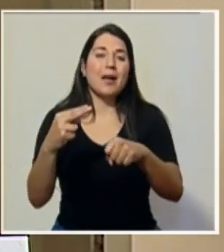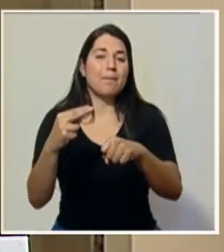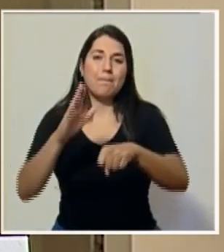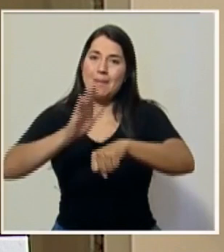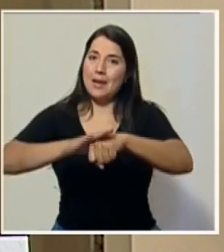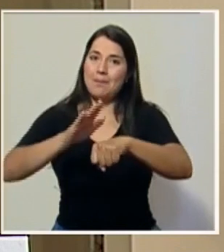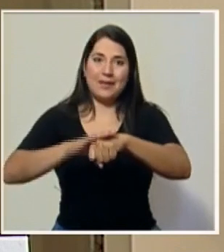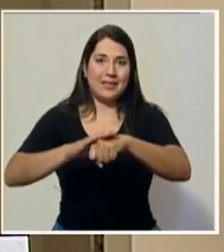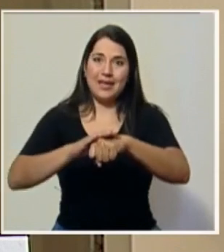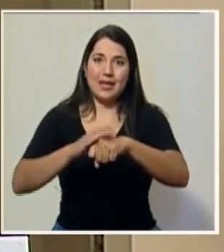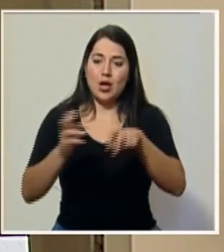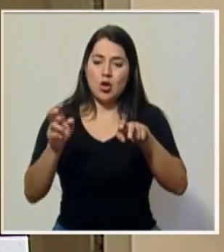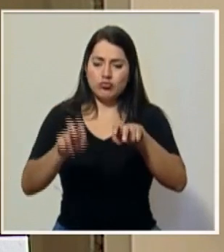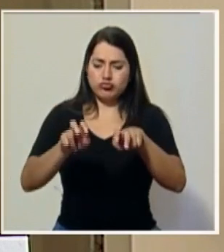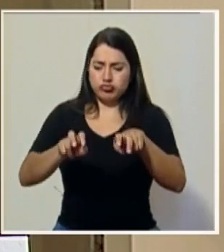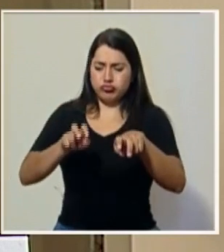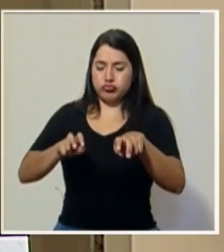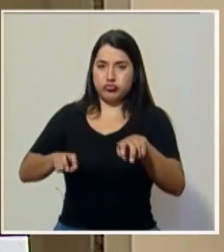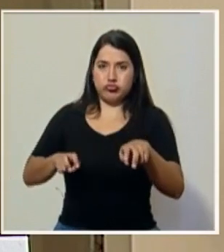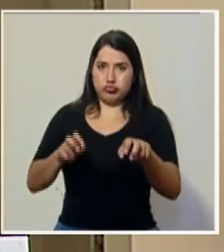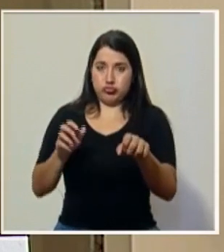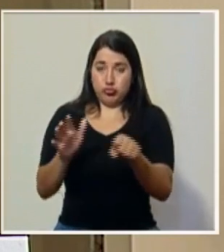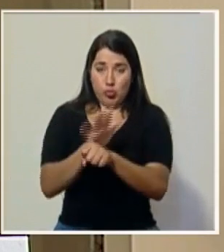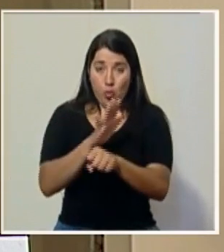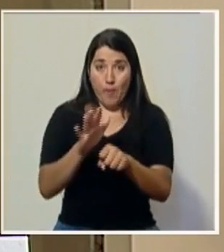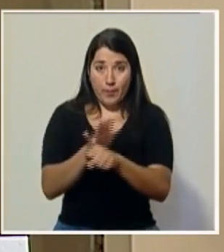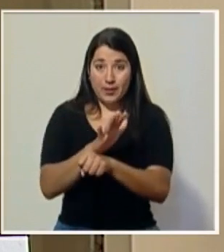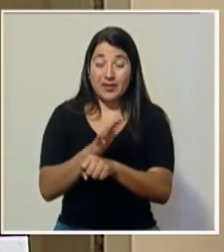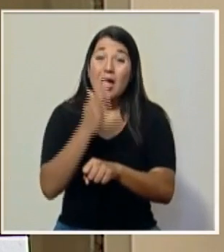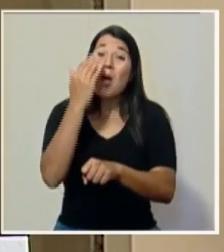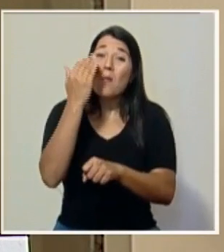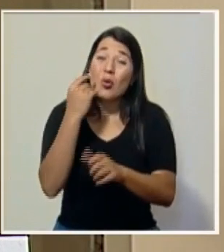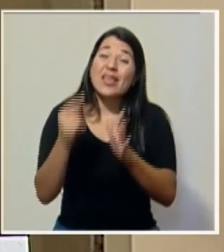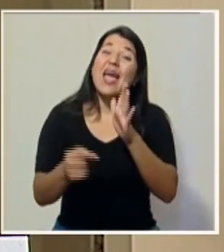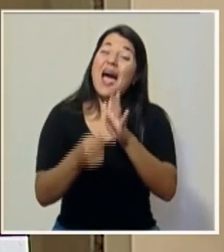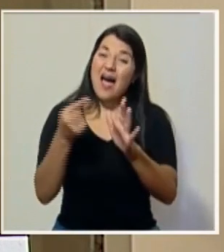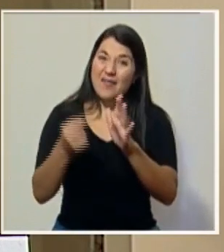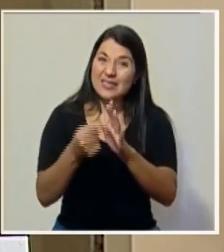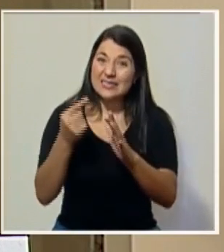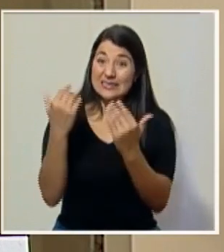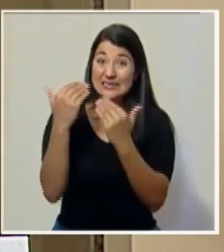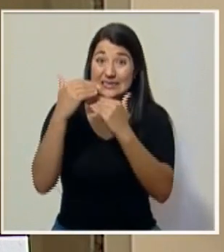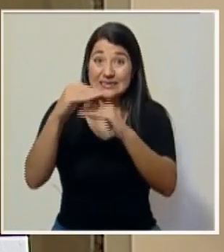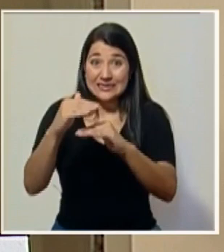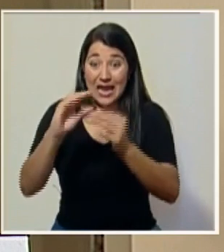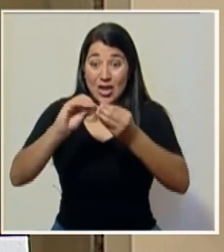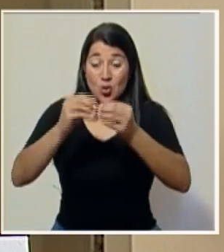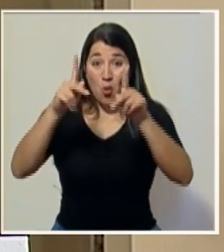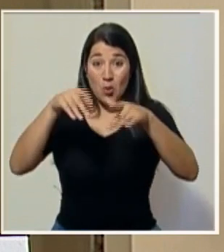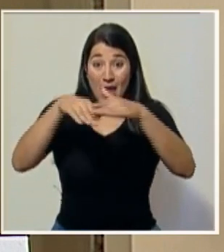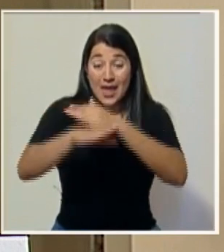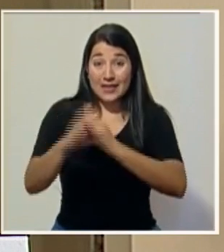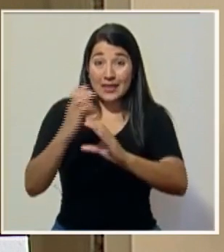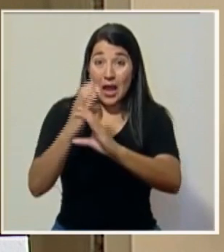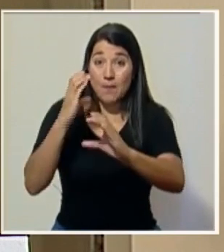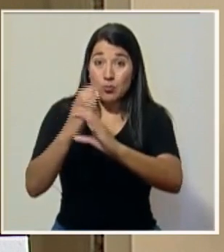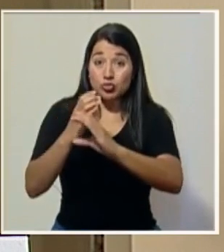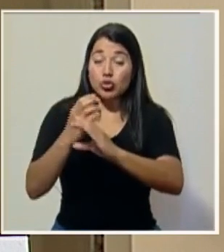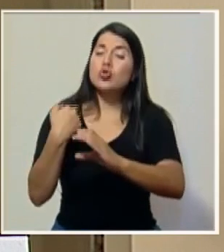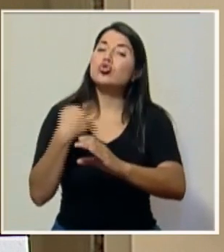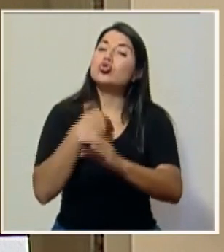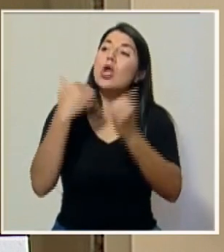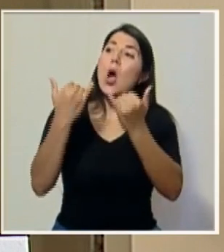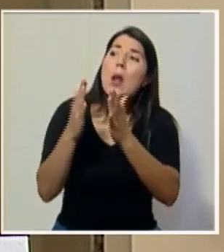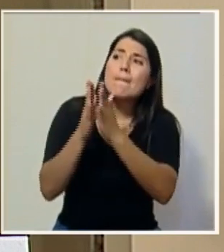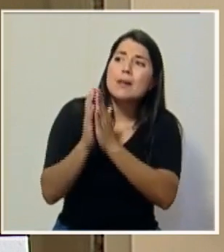que en algún momento en los cierres también se reduce la disponibilidad de unidades de transporte. Se está solicitando que el transporte